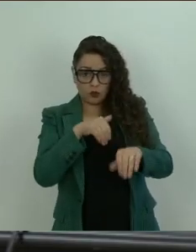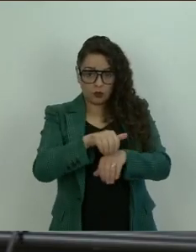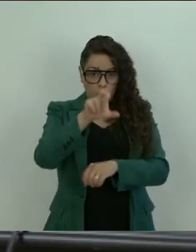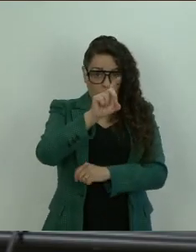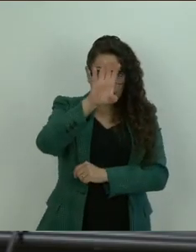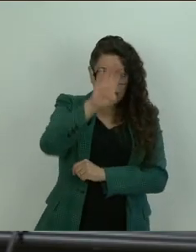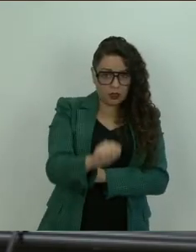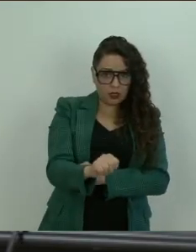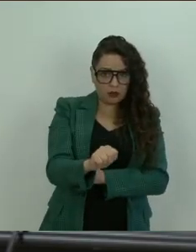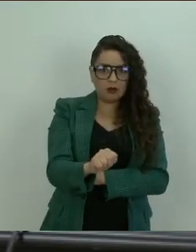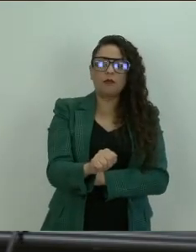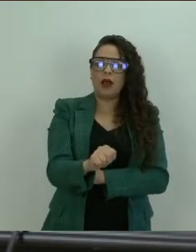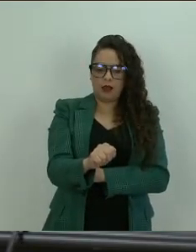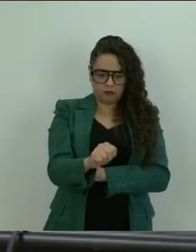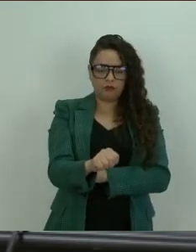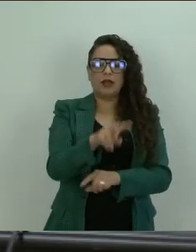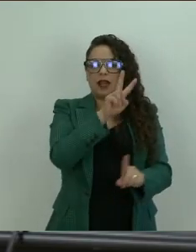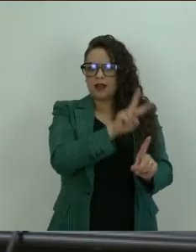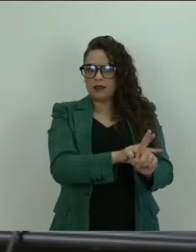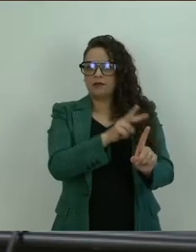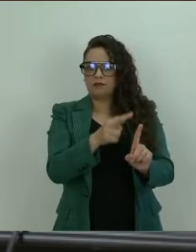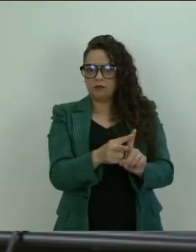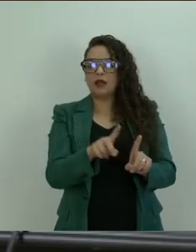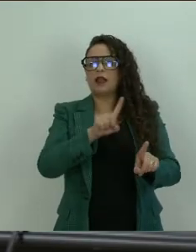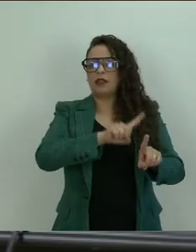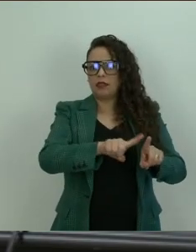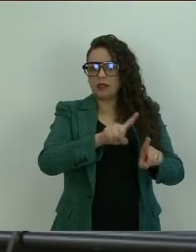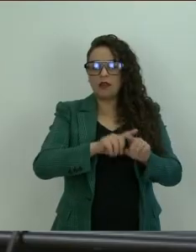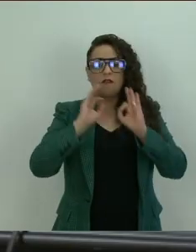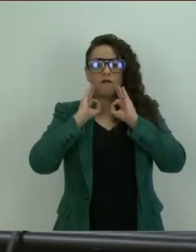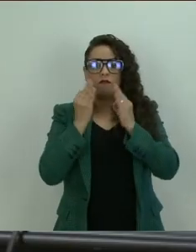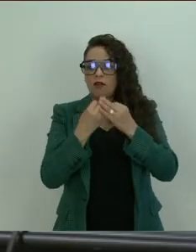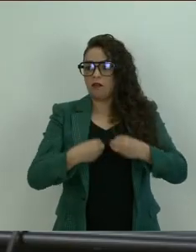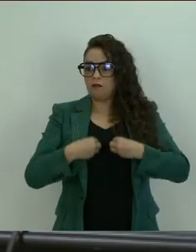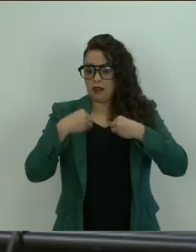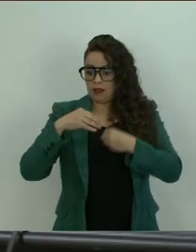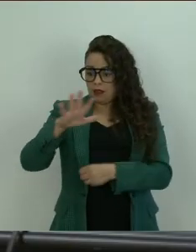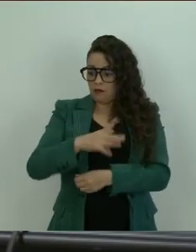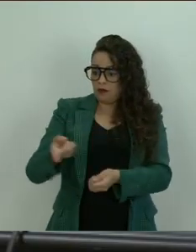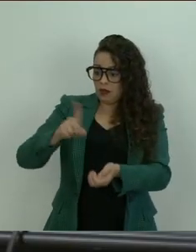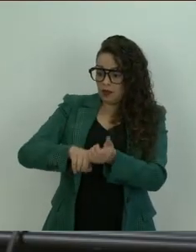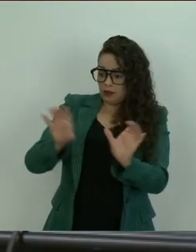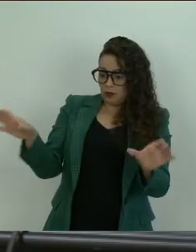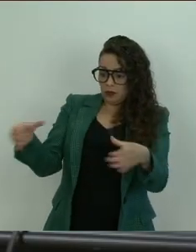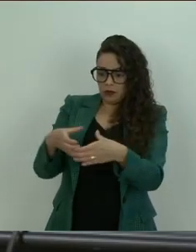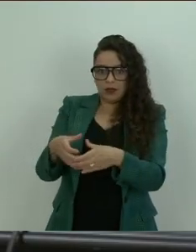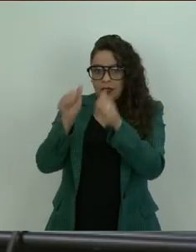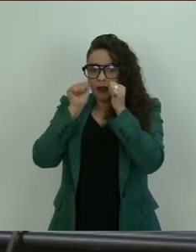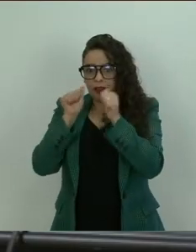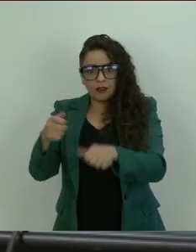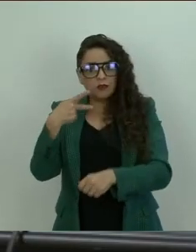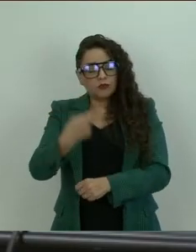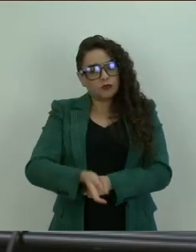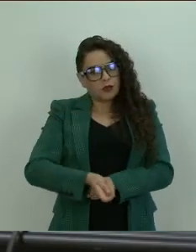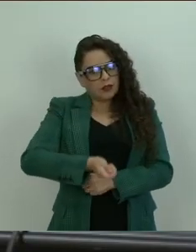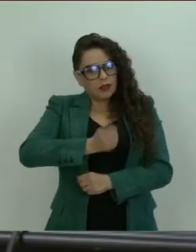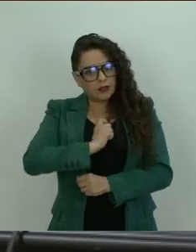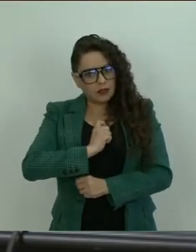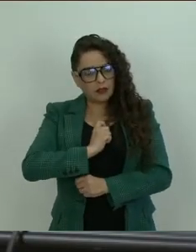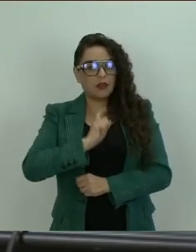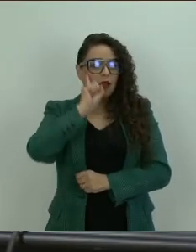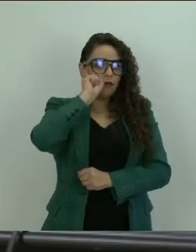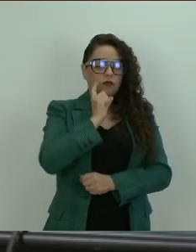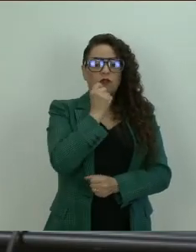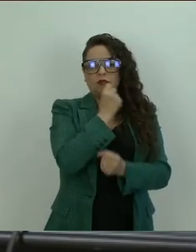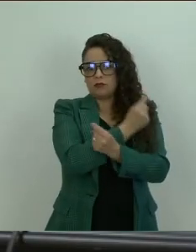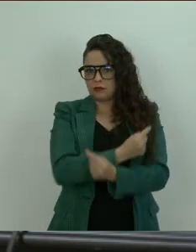perspectiva multidisciplinaria, la cual requiere prestar atención a la identidad polifacética de las mujeres y